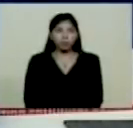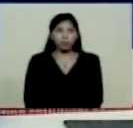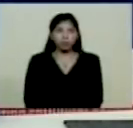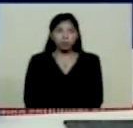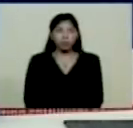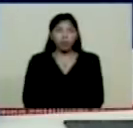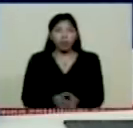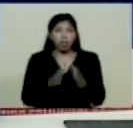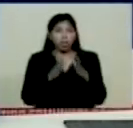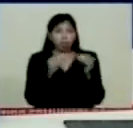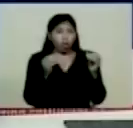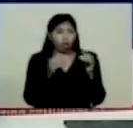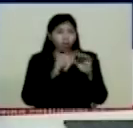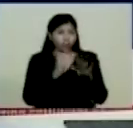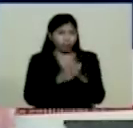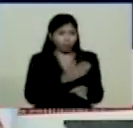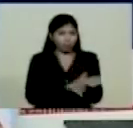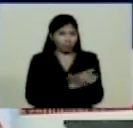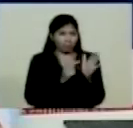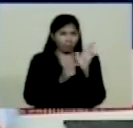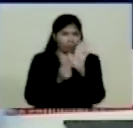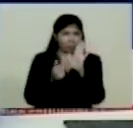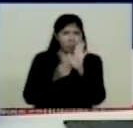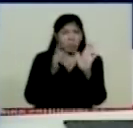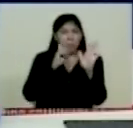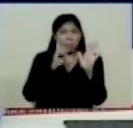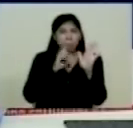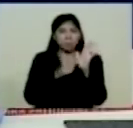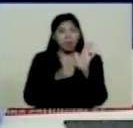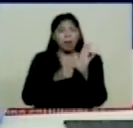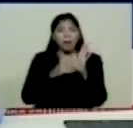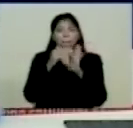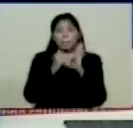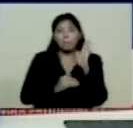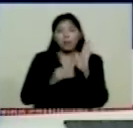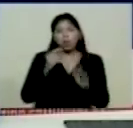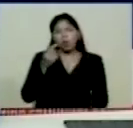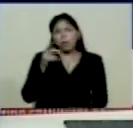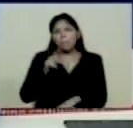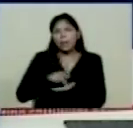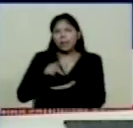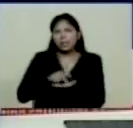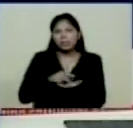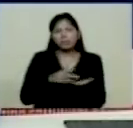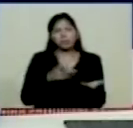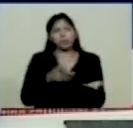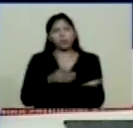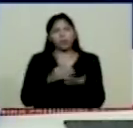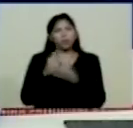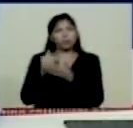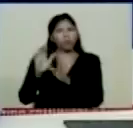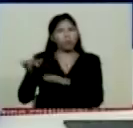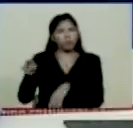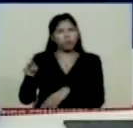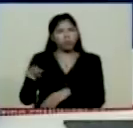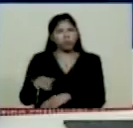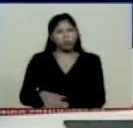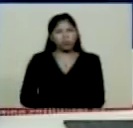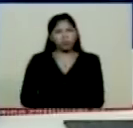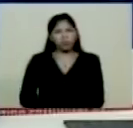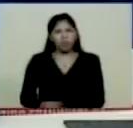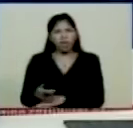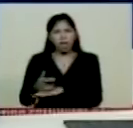patraña que montaron previamente señalaba que una baja participación favorecía a las fuerzas de la revolución y una alta